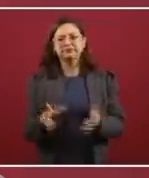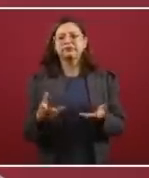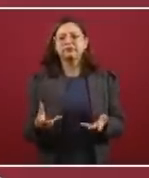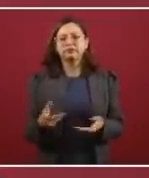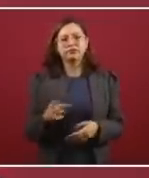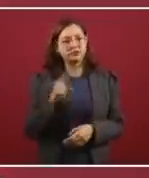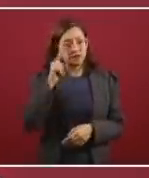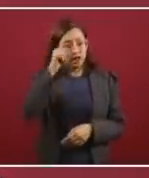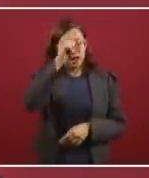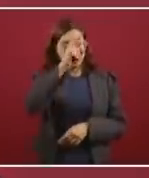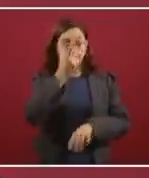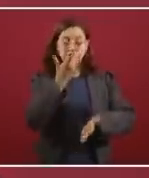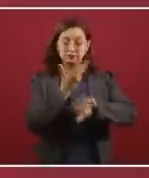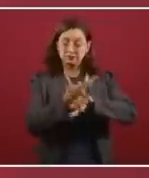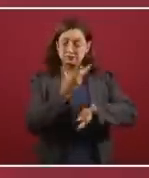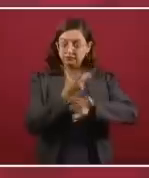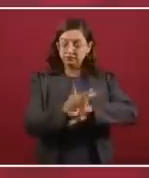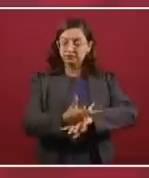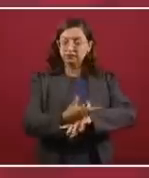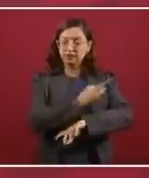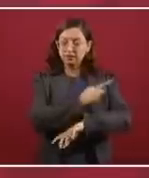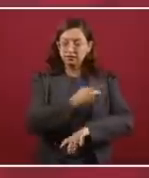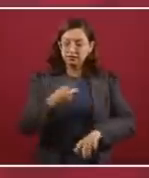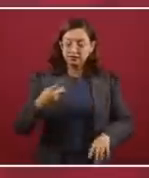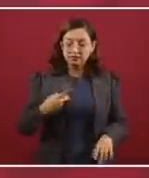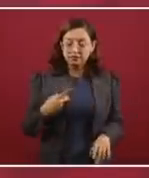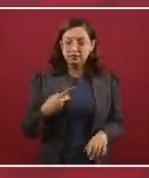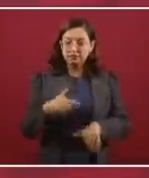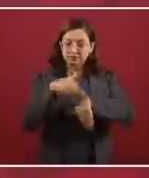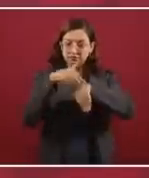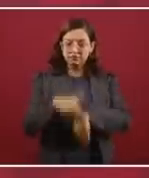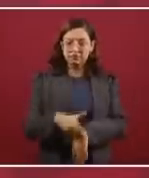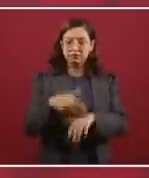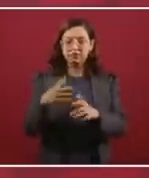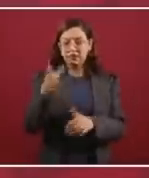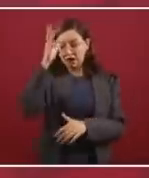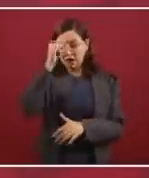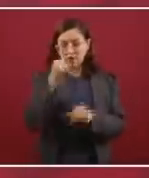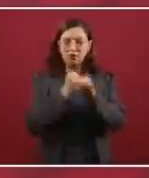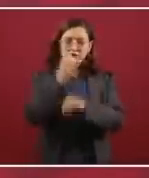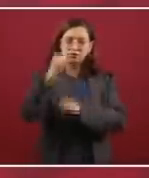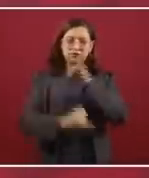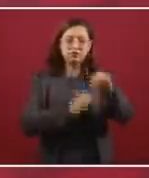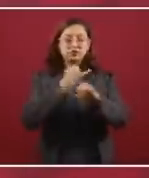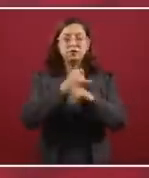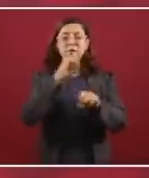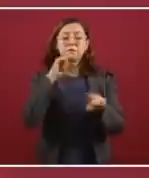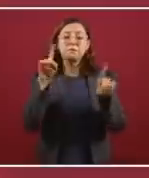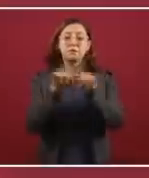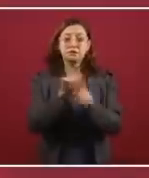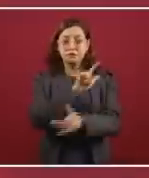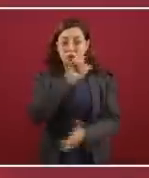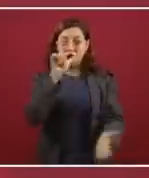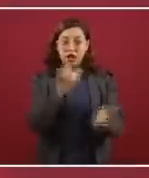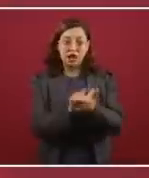que les corresponde de acuerdo a las convenciones internacionales y a las propias leyes y acuerdos